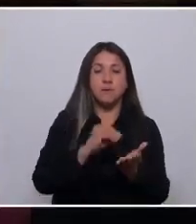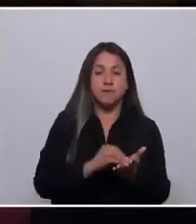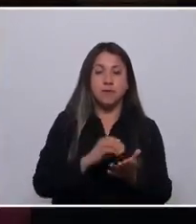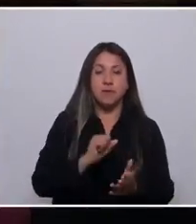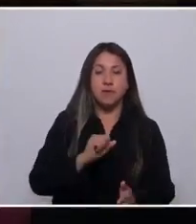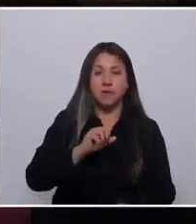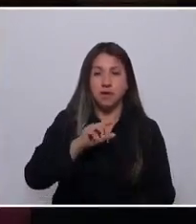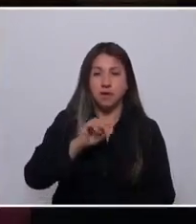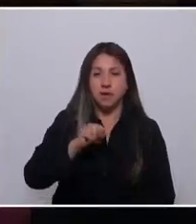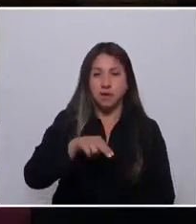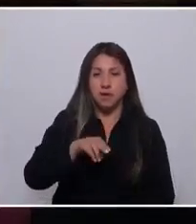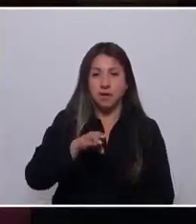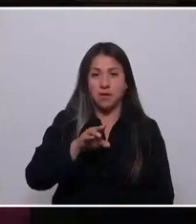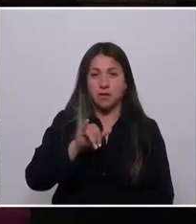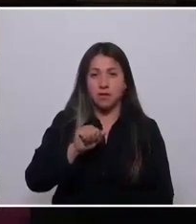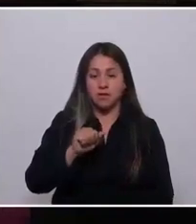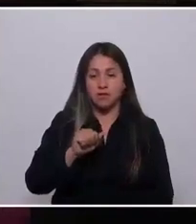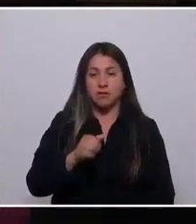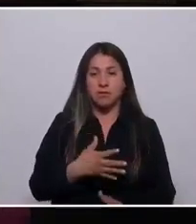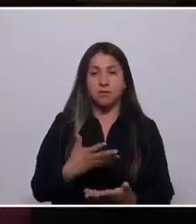gracias.